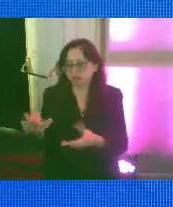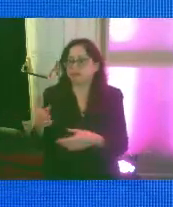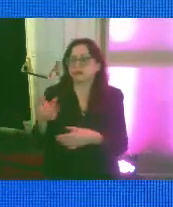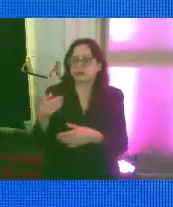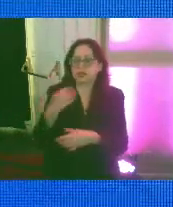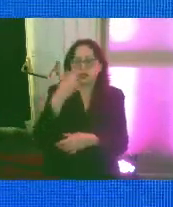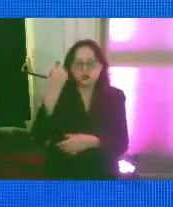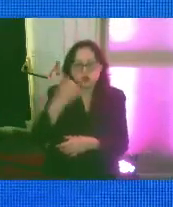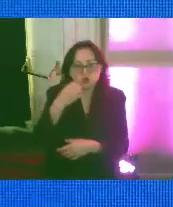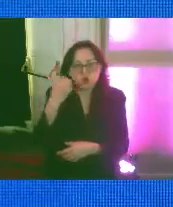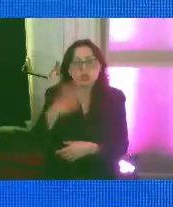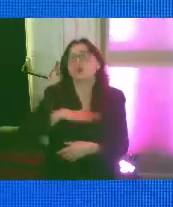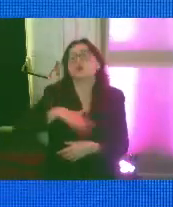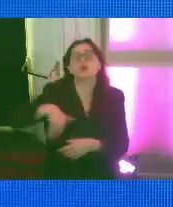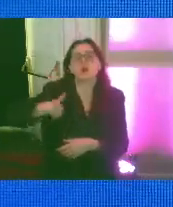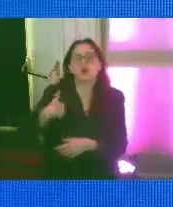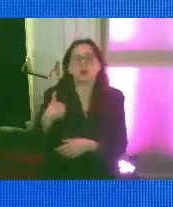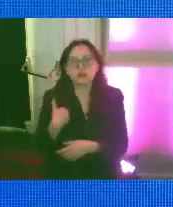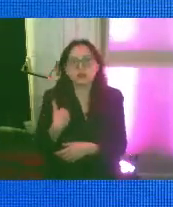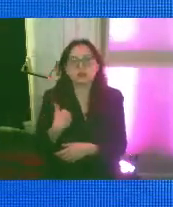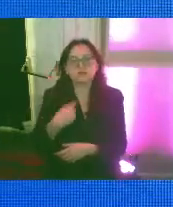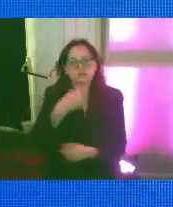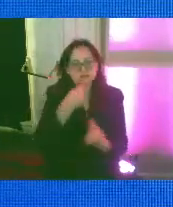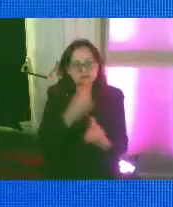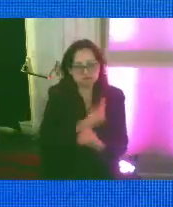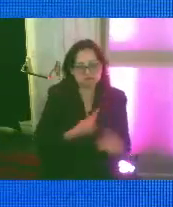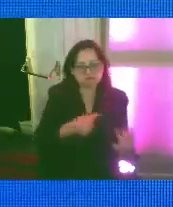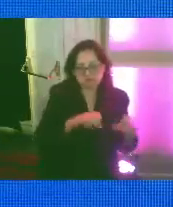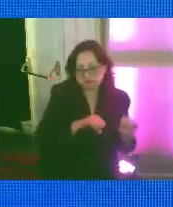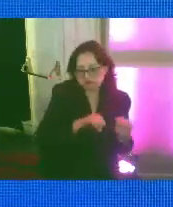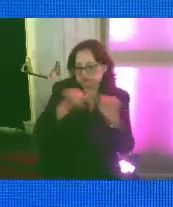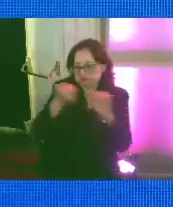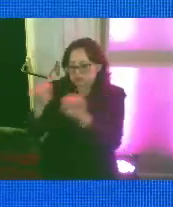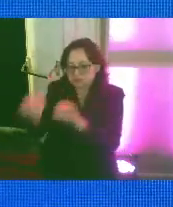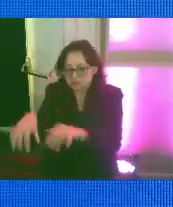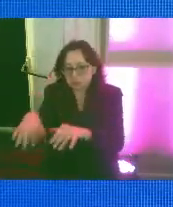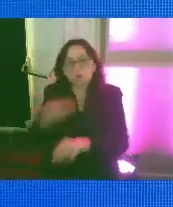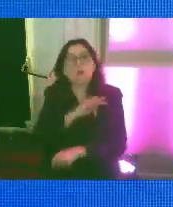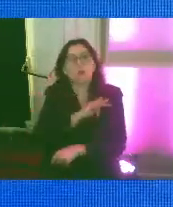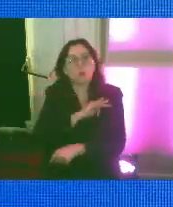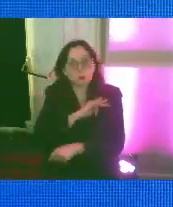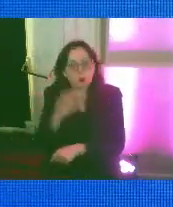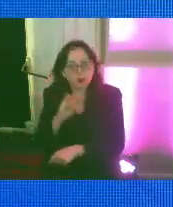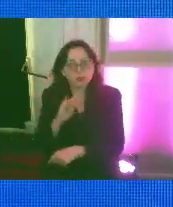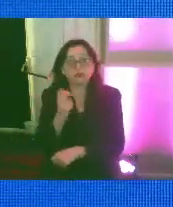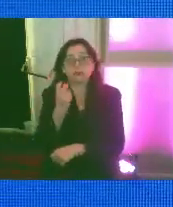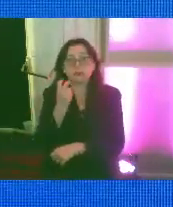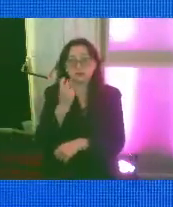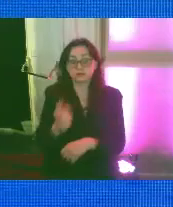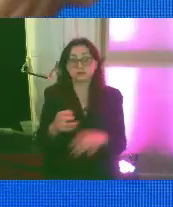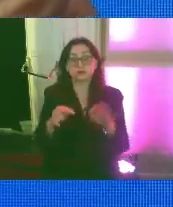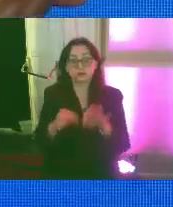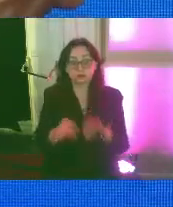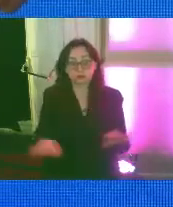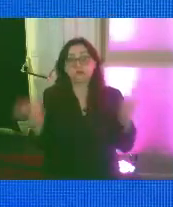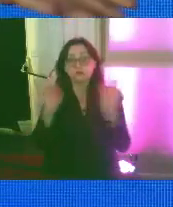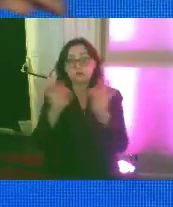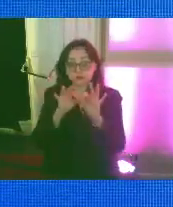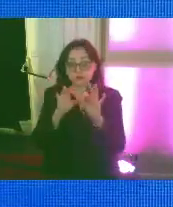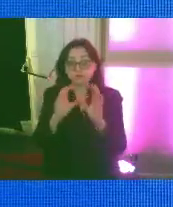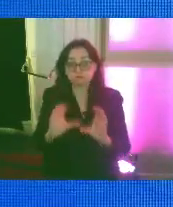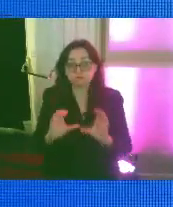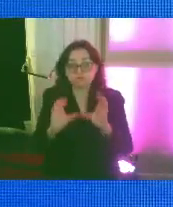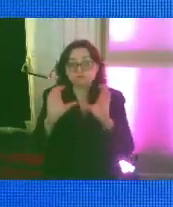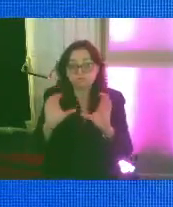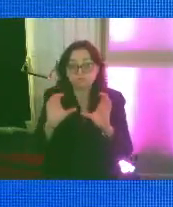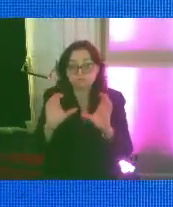eso les impide salir a buscar trabajo o trabajar. Entonces, una fundamental es cuidados. Y eso impacta en lo que